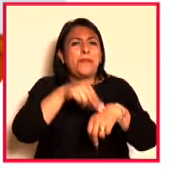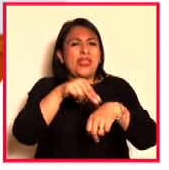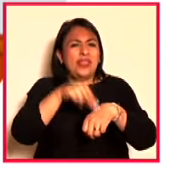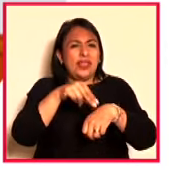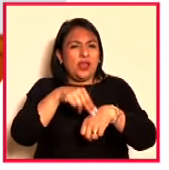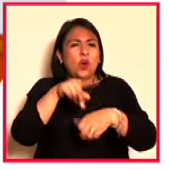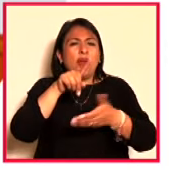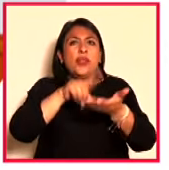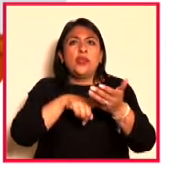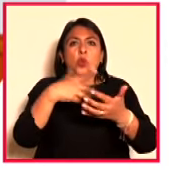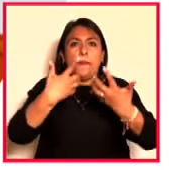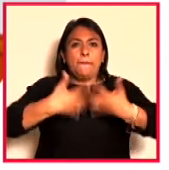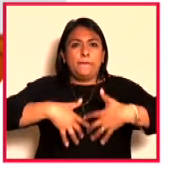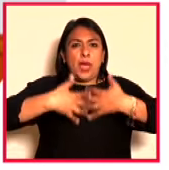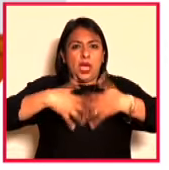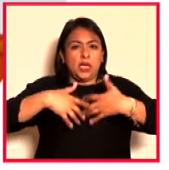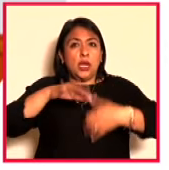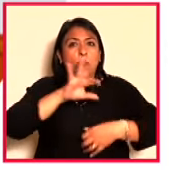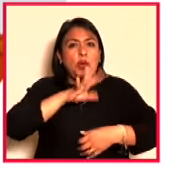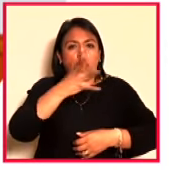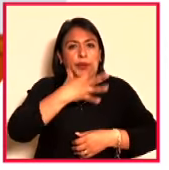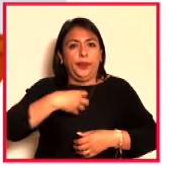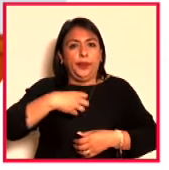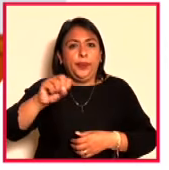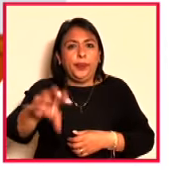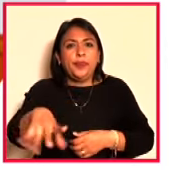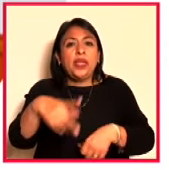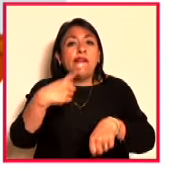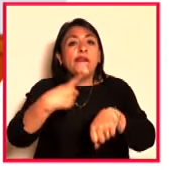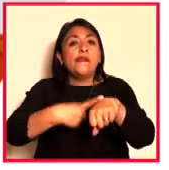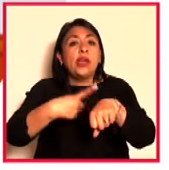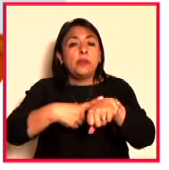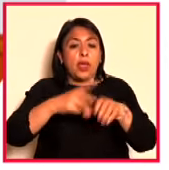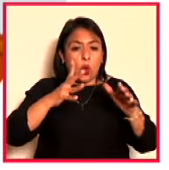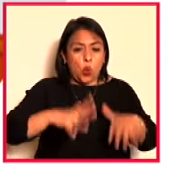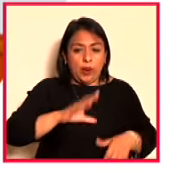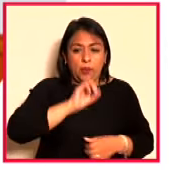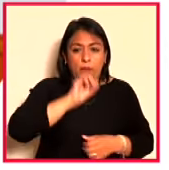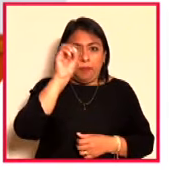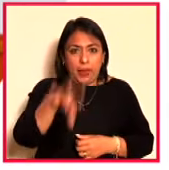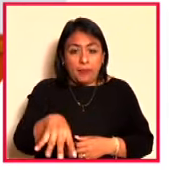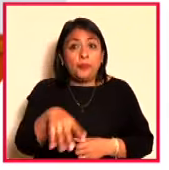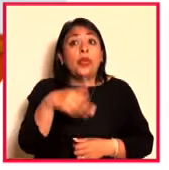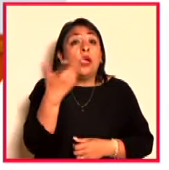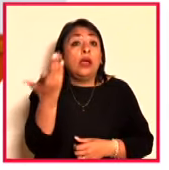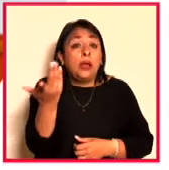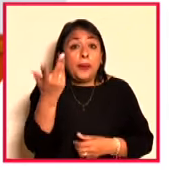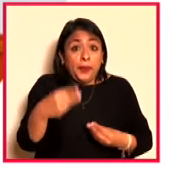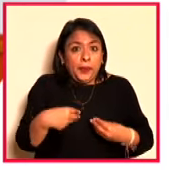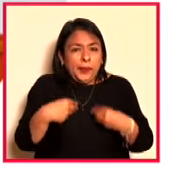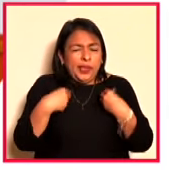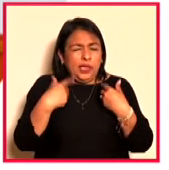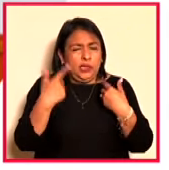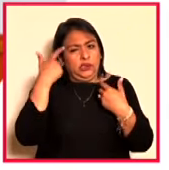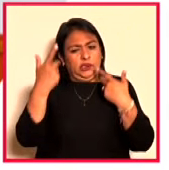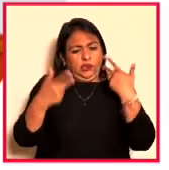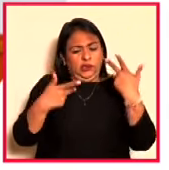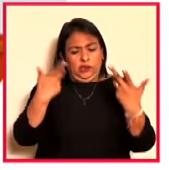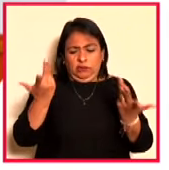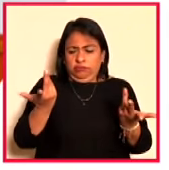de una máquina que es capaz de transferir una enfermedad de un cuerpo a otro. Sin embargo, la vida le hará cuestionar sus